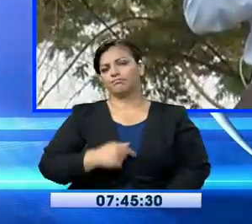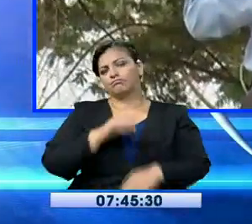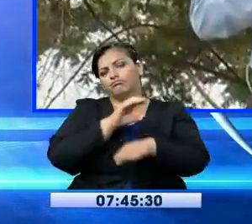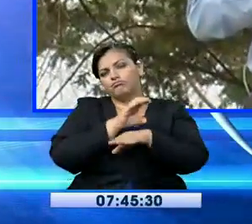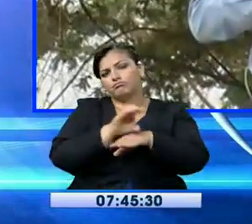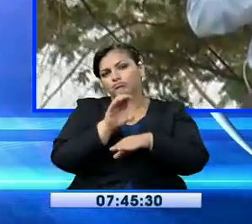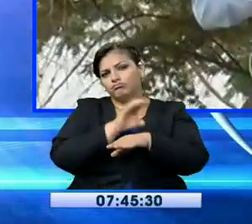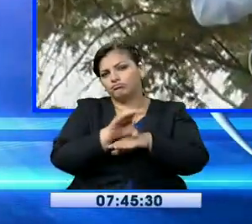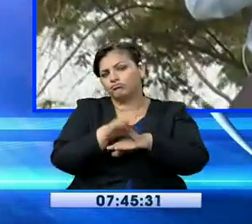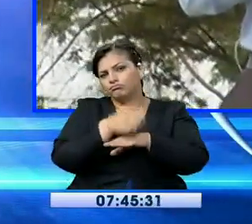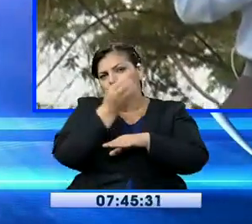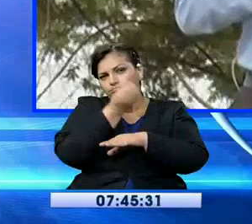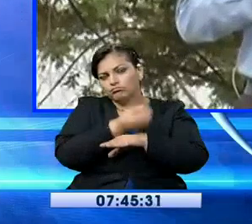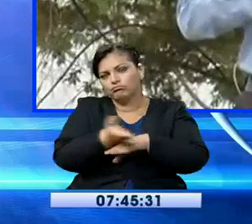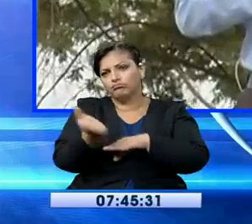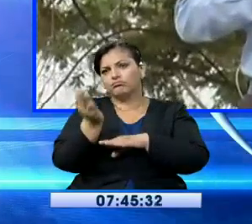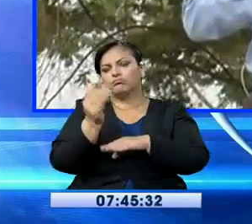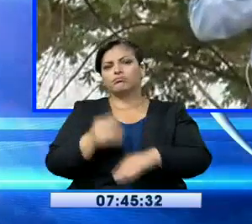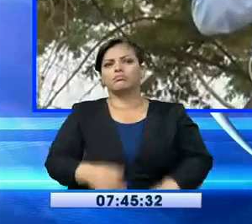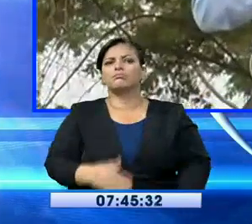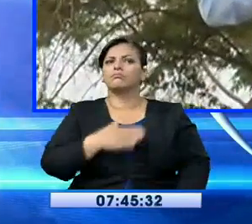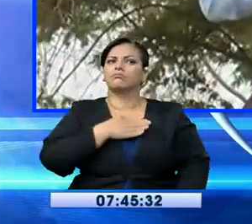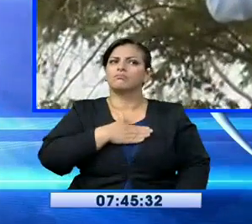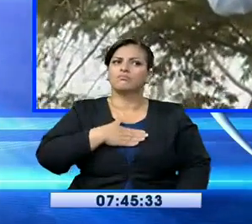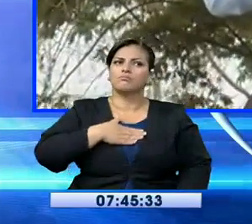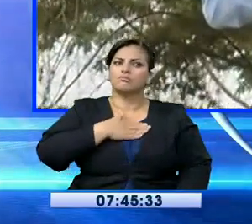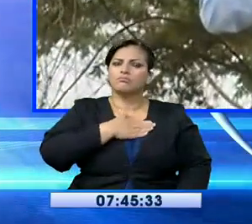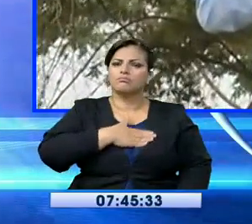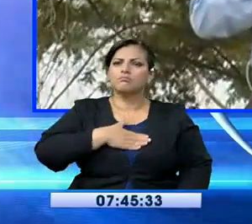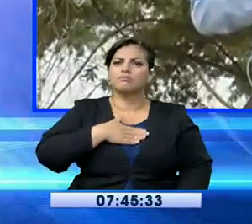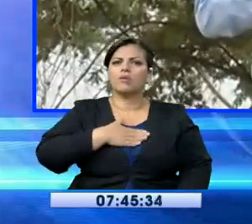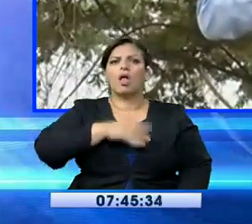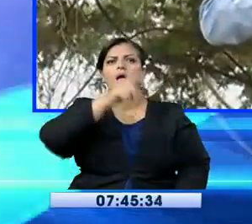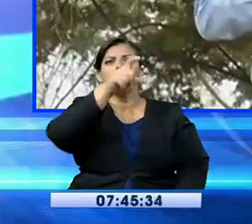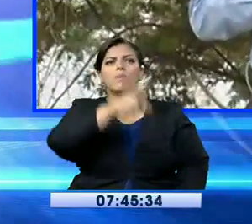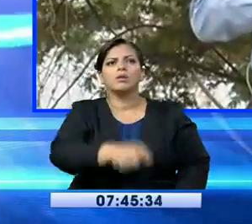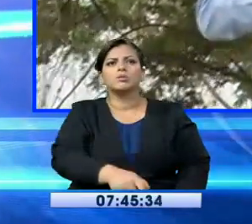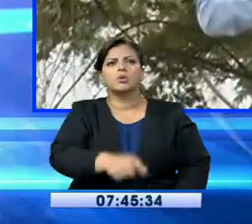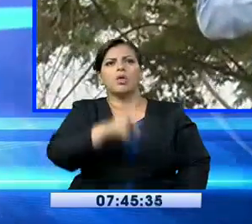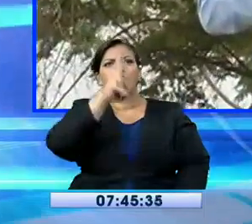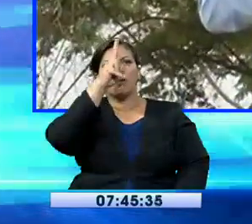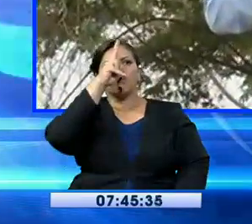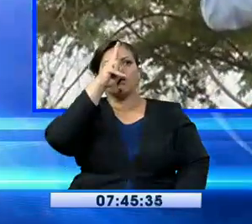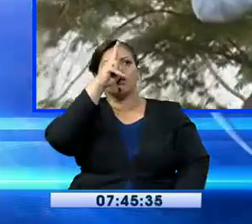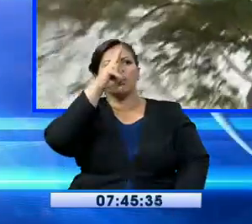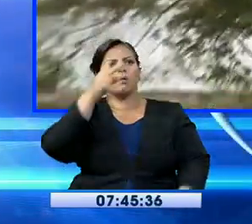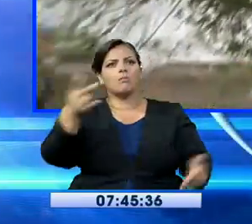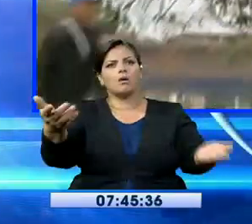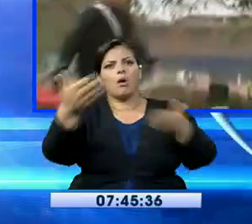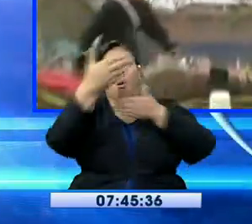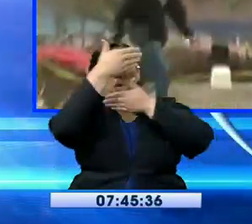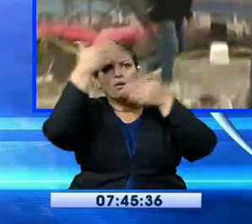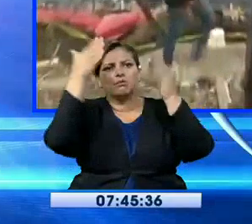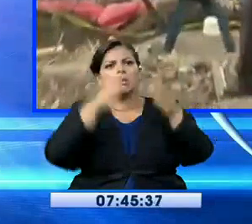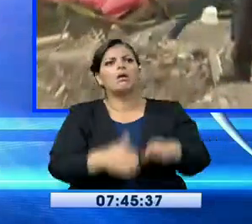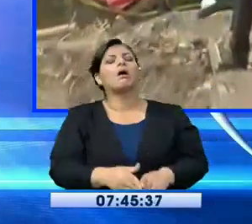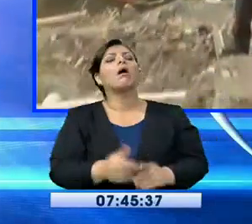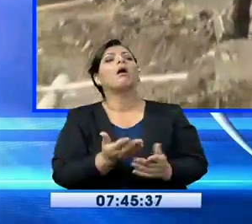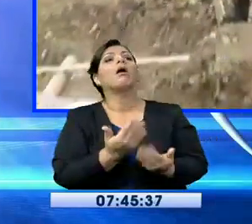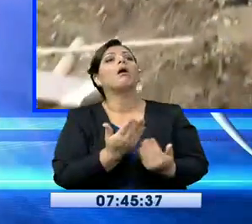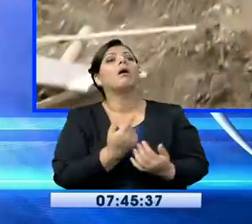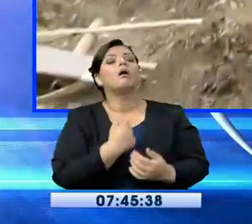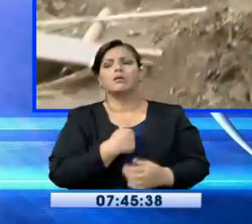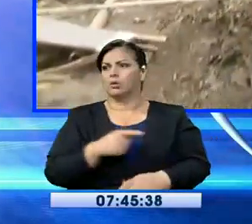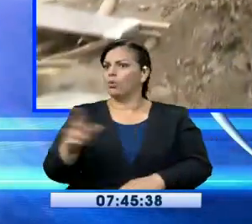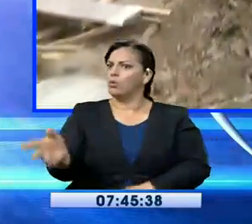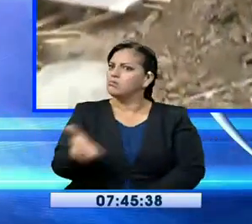y amigos televidentes, a la ciudadanía a no dejarse engañar por los traficantes de tierra que quieren abusar de las